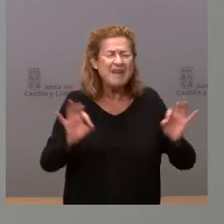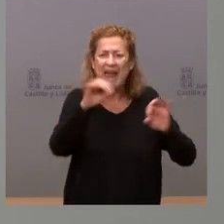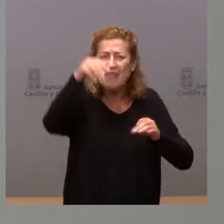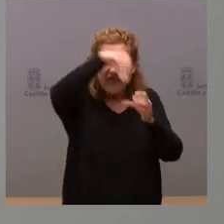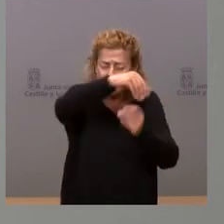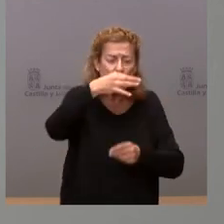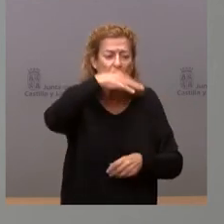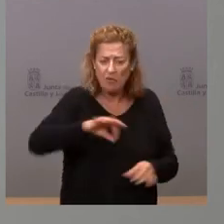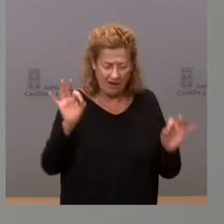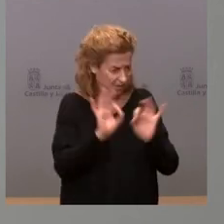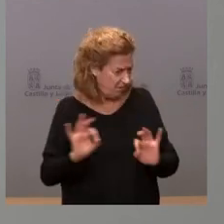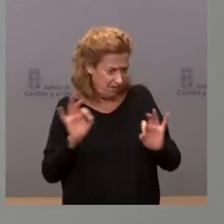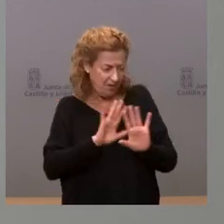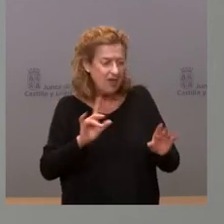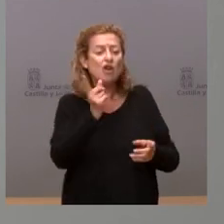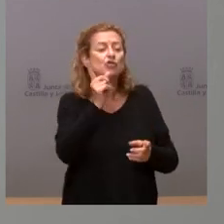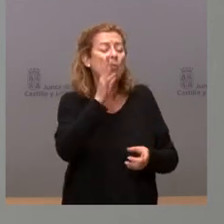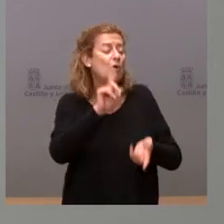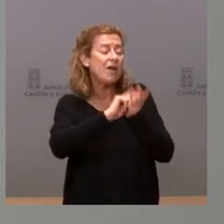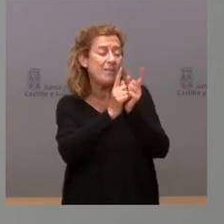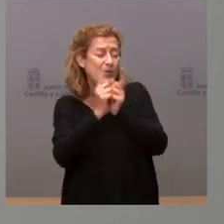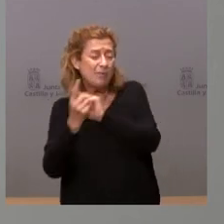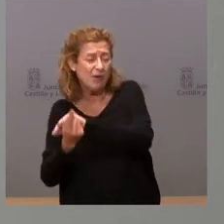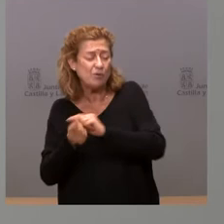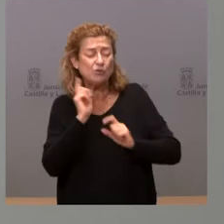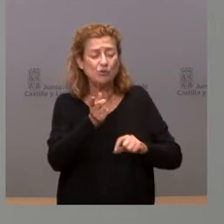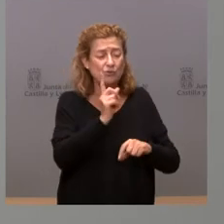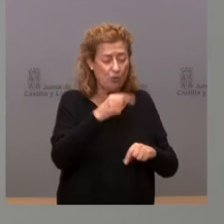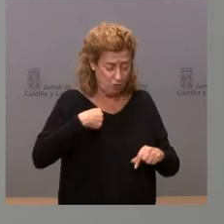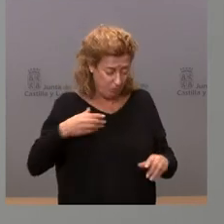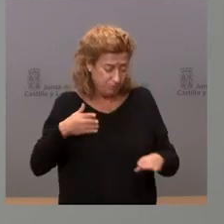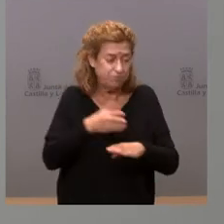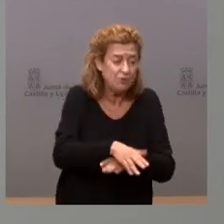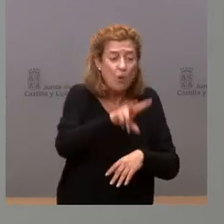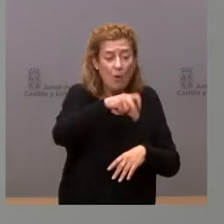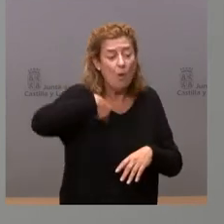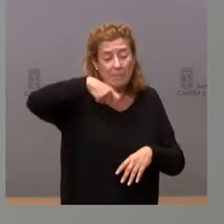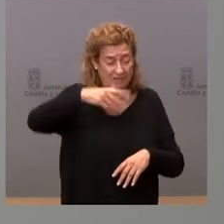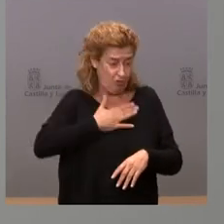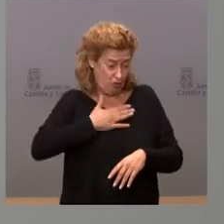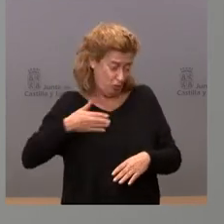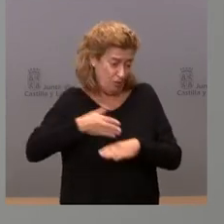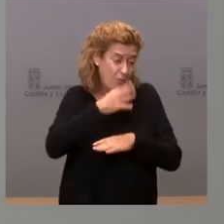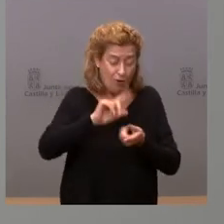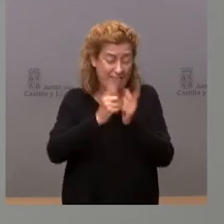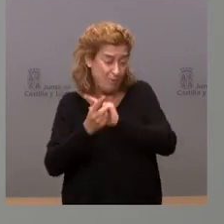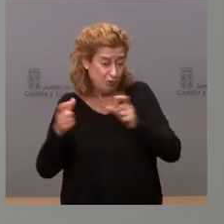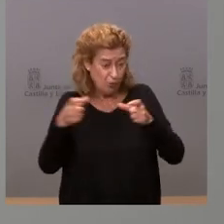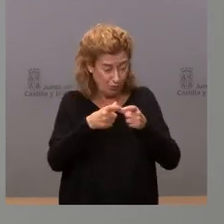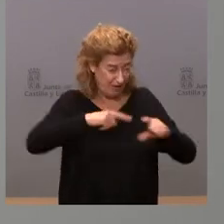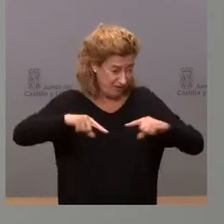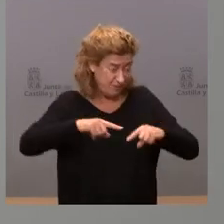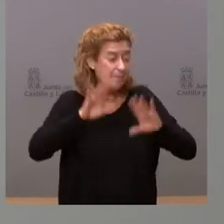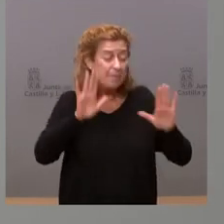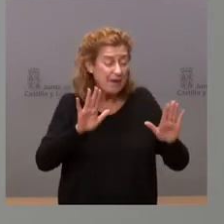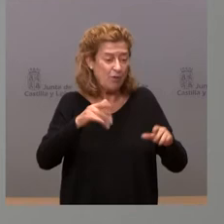al comité de expertos el único que los cambios que ha habido por supuesto es mi entrada como presidente al comité de expertos él como